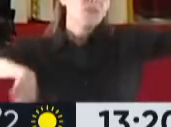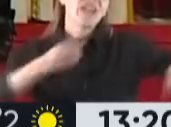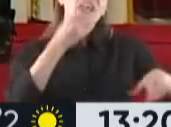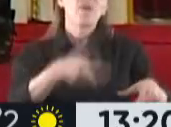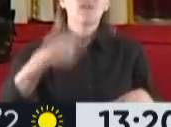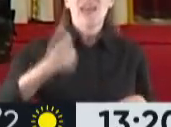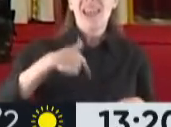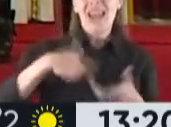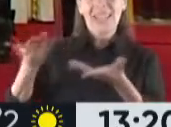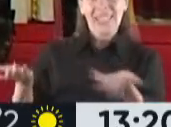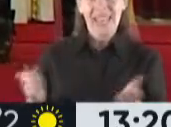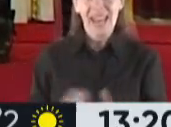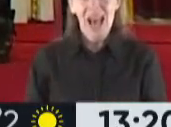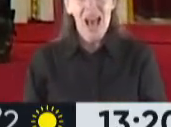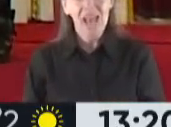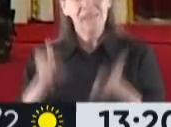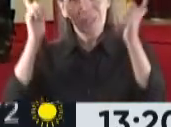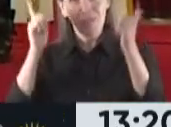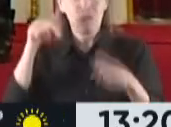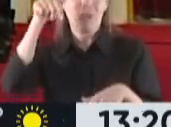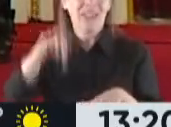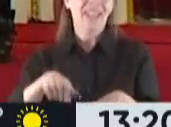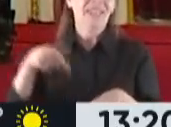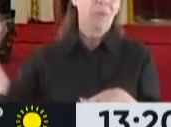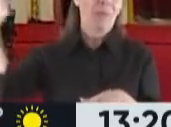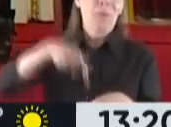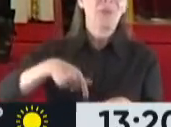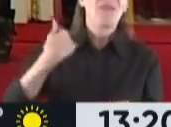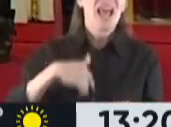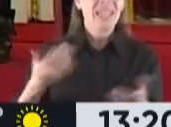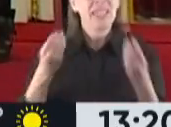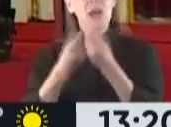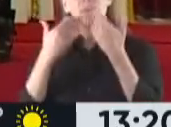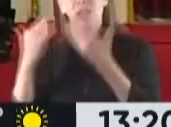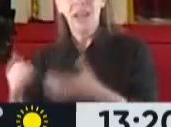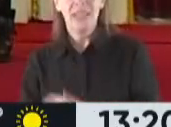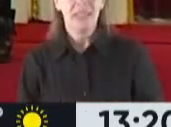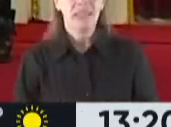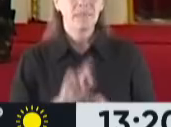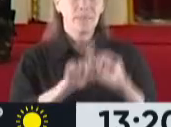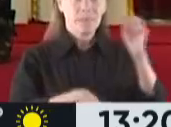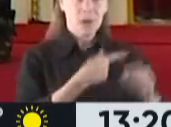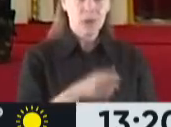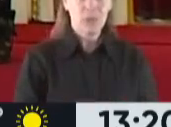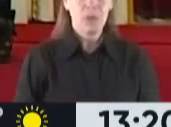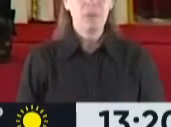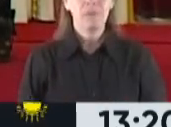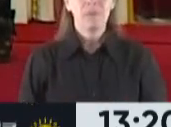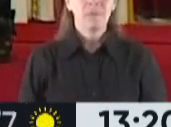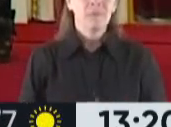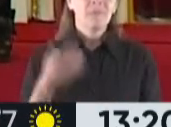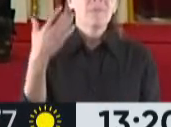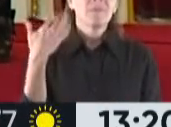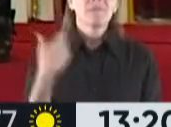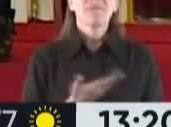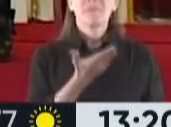y lo mejor en su estadía en la patria. Muchas gracias. A continuación, escucharemos las